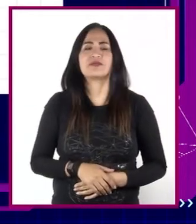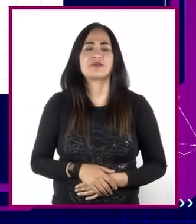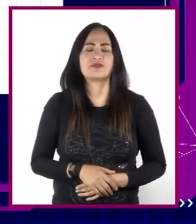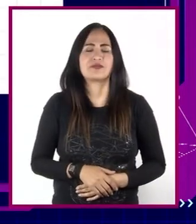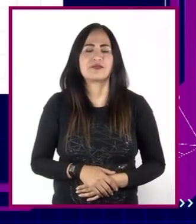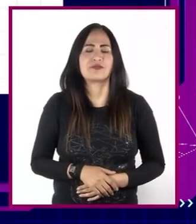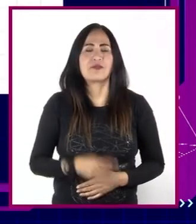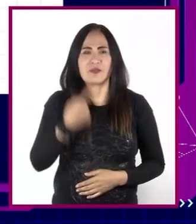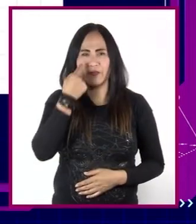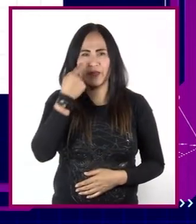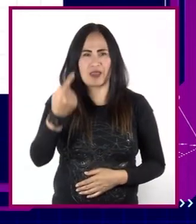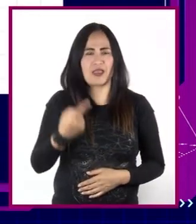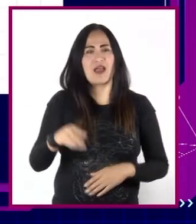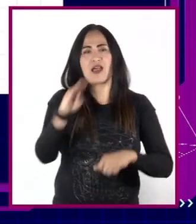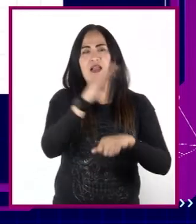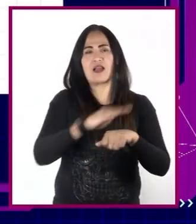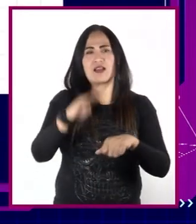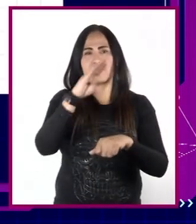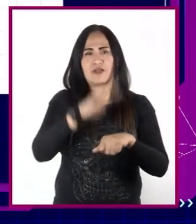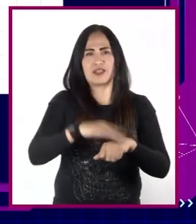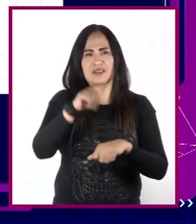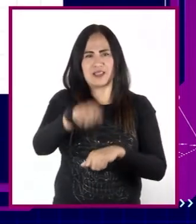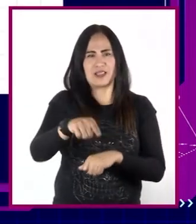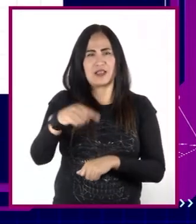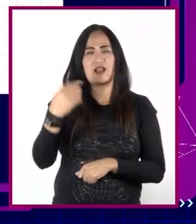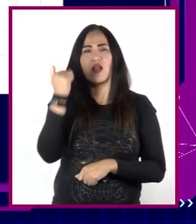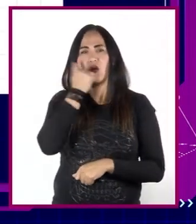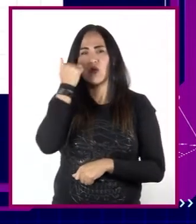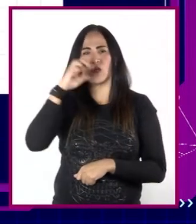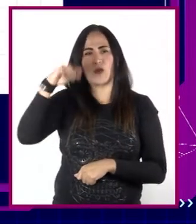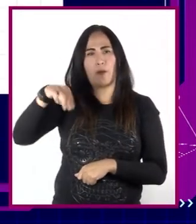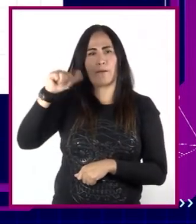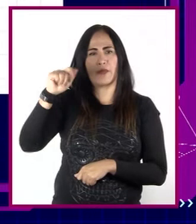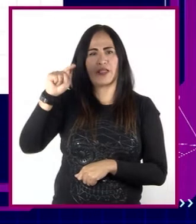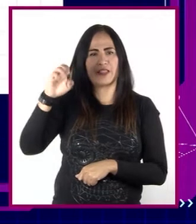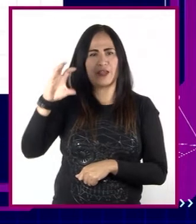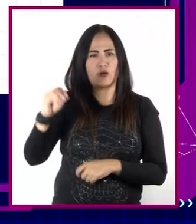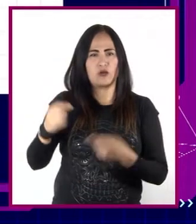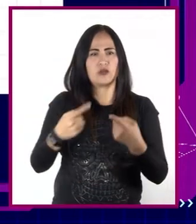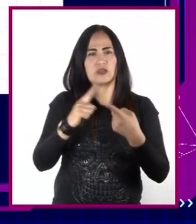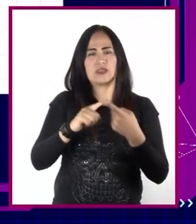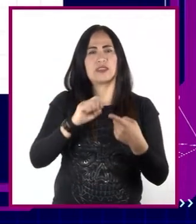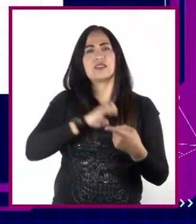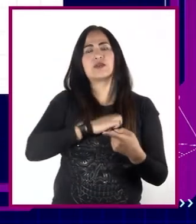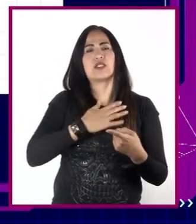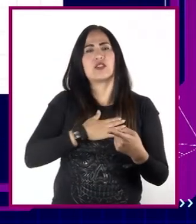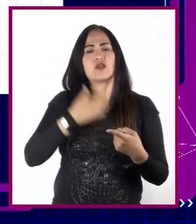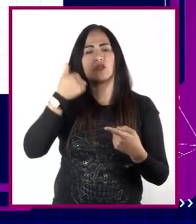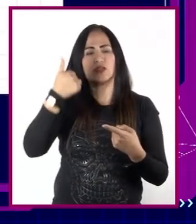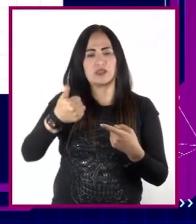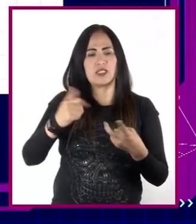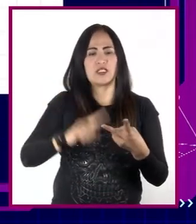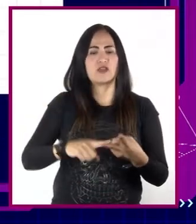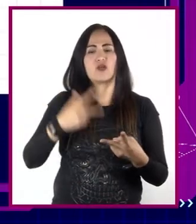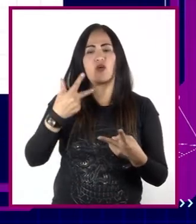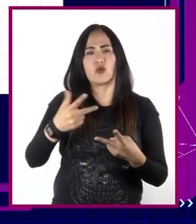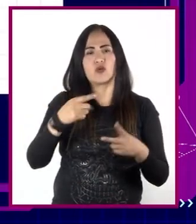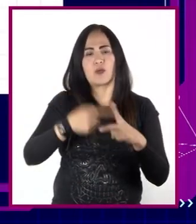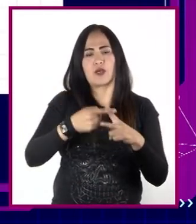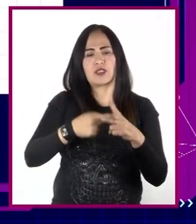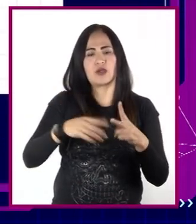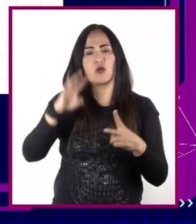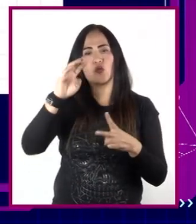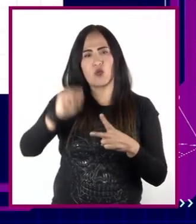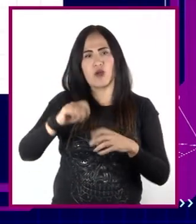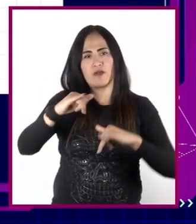Observemos el reporte de calificaciones de Mateo. 6 en español, 8 en matemáticas y 9 en historia.